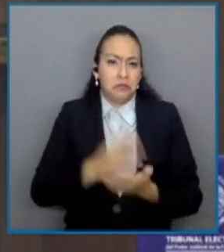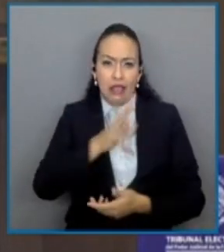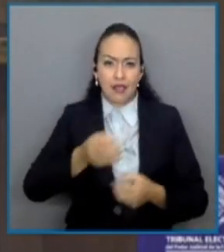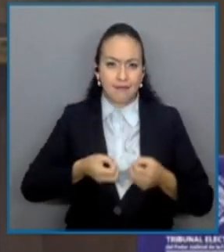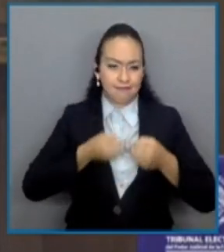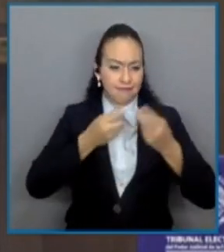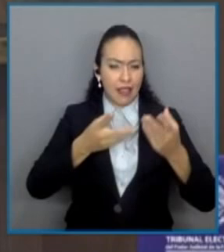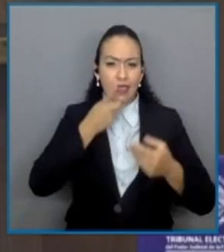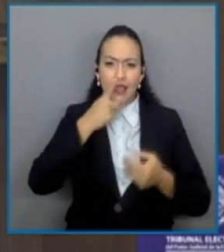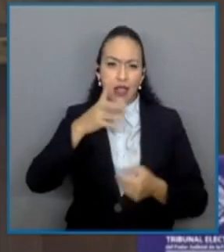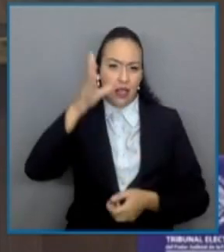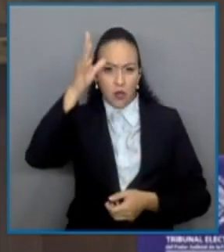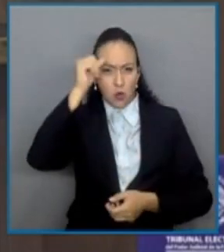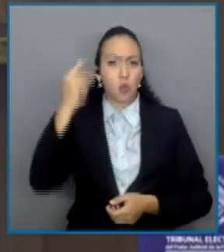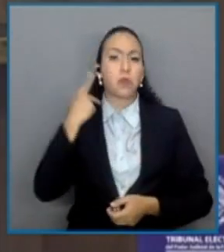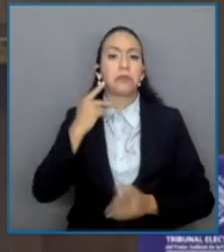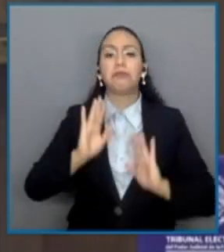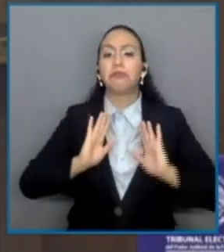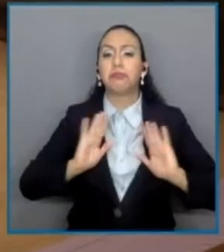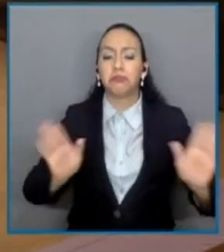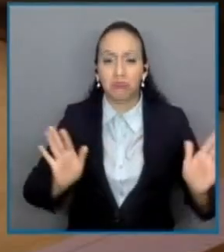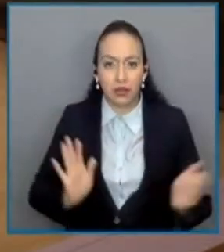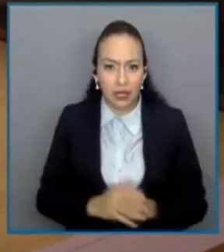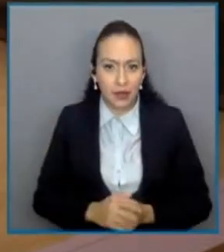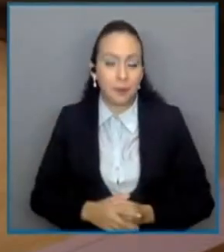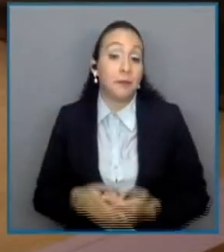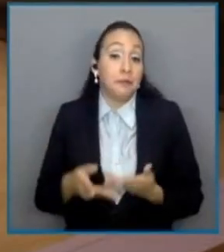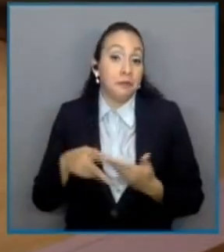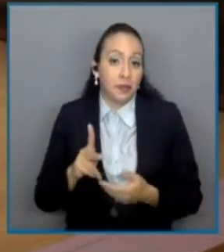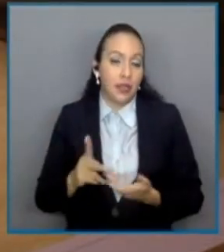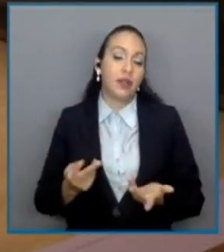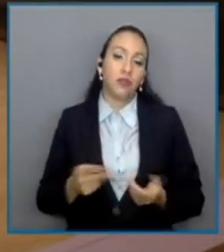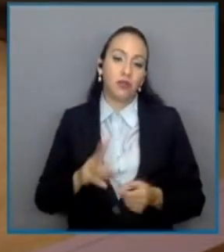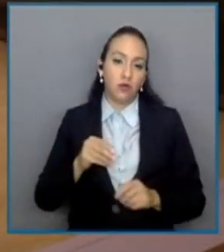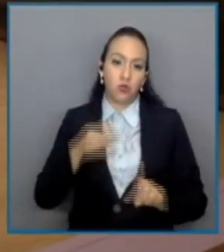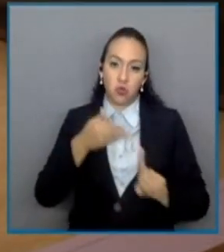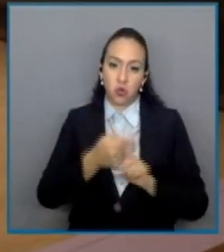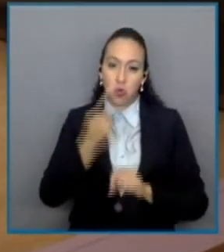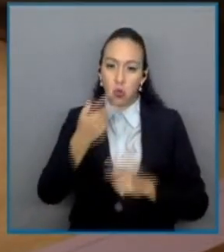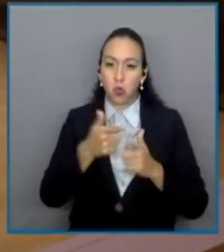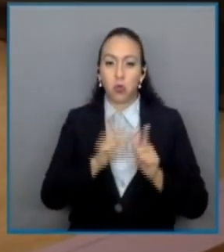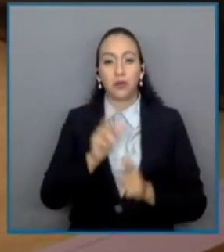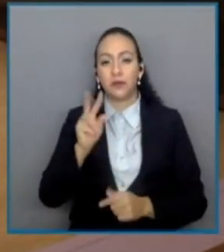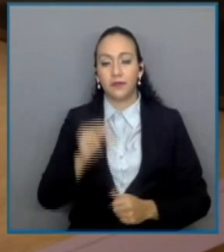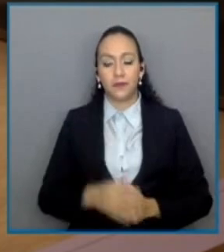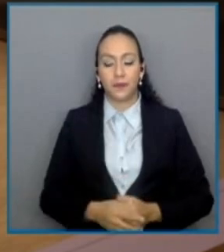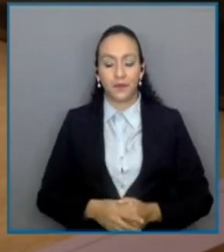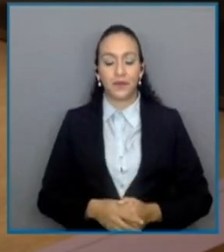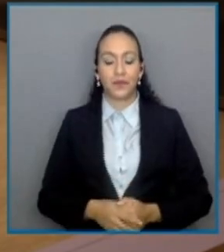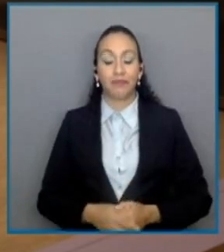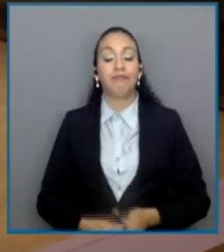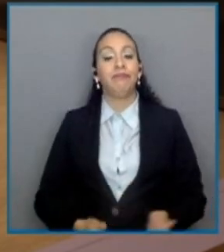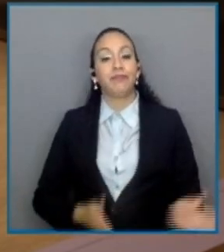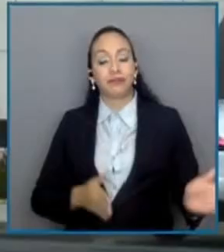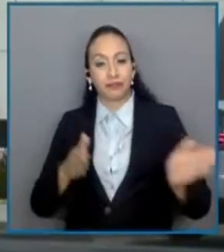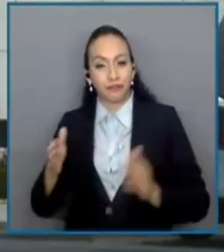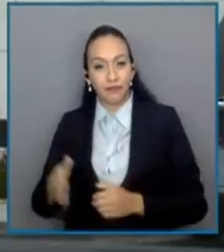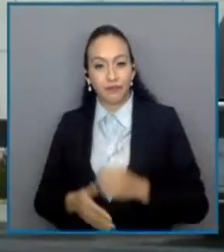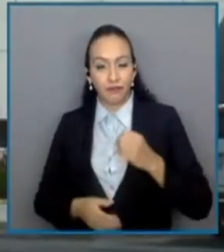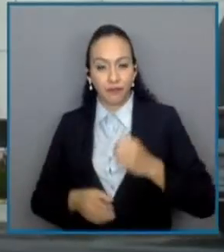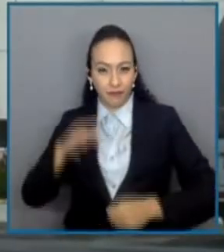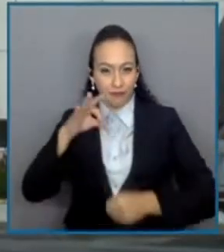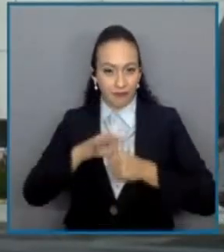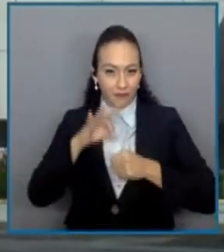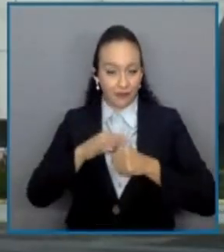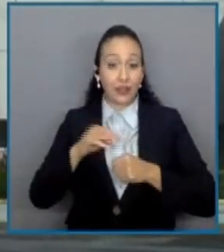fuerza política contendiente en esos comicios. Y al revocar parcialmente una resolución del Tribunal Electoral de